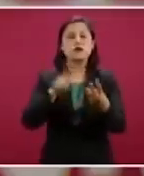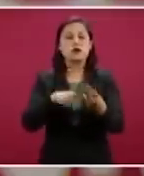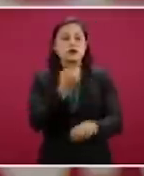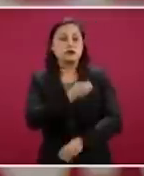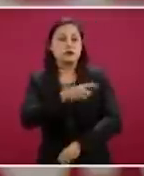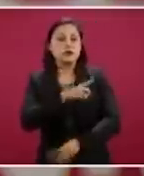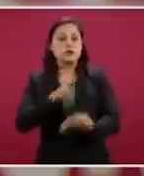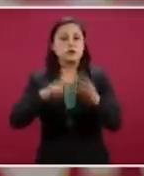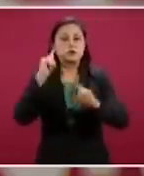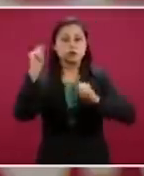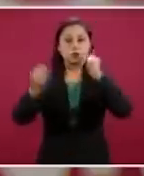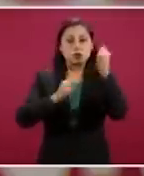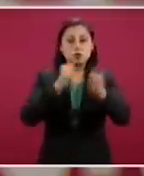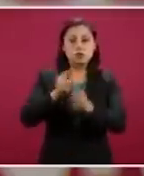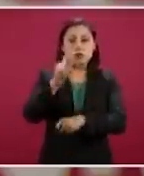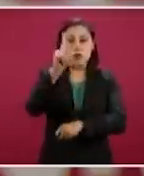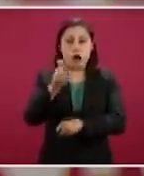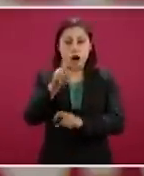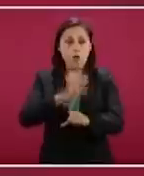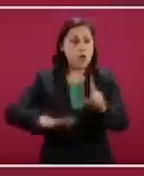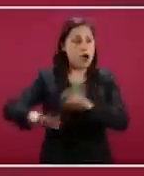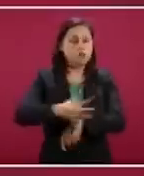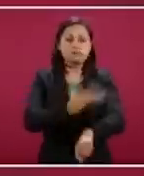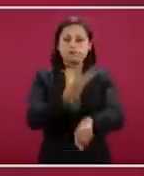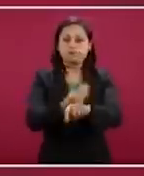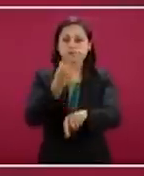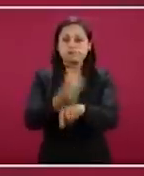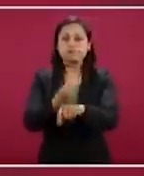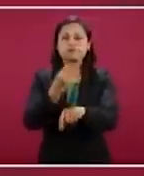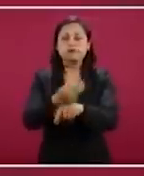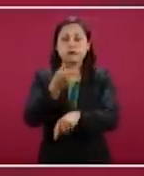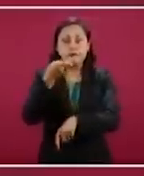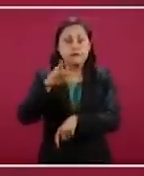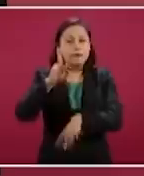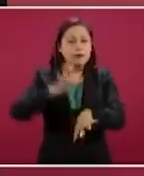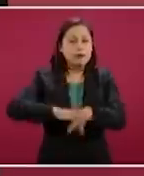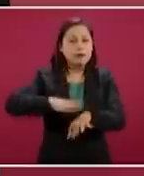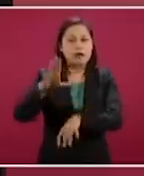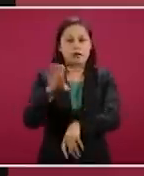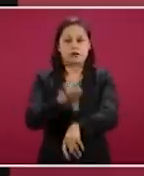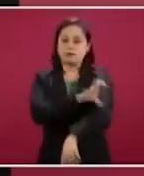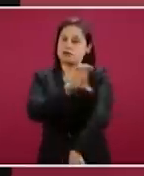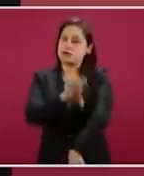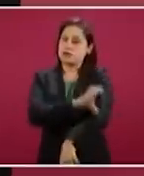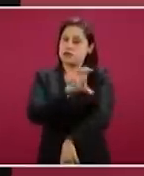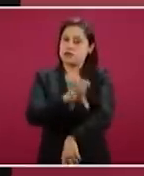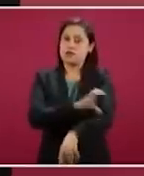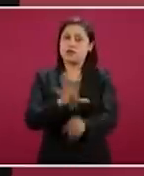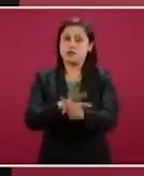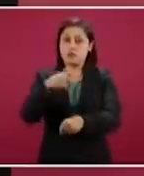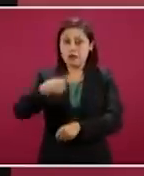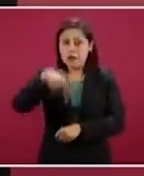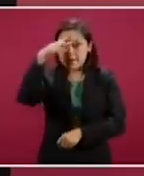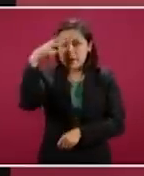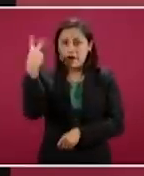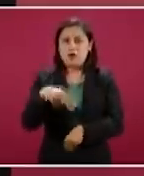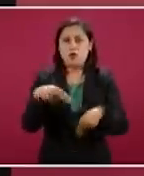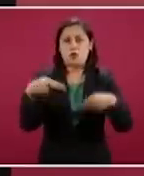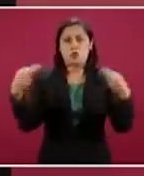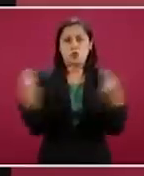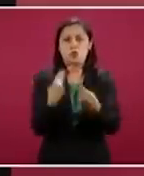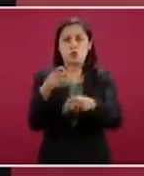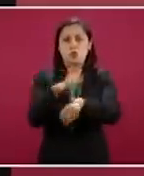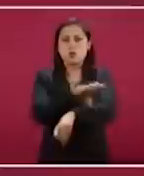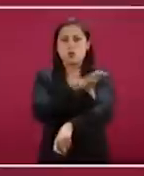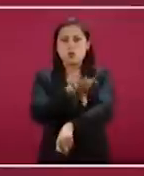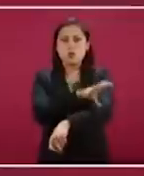agua y saneamiento, pero sobre todo en el sector energético, que es lo que más necesita México para